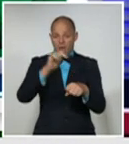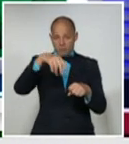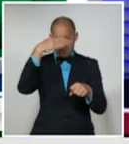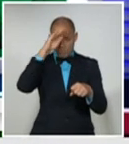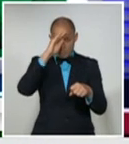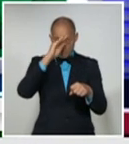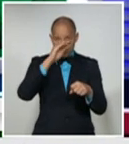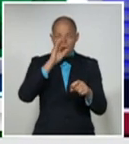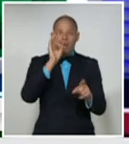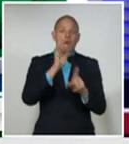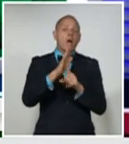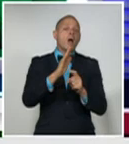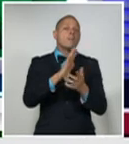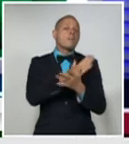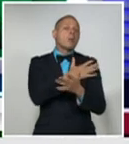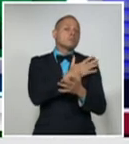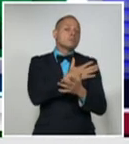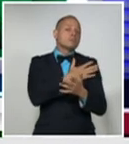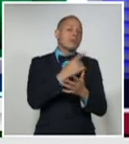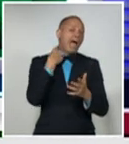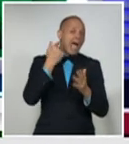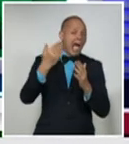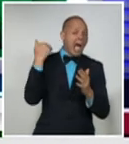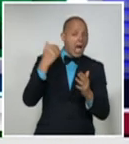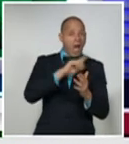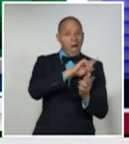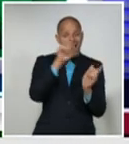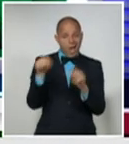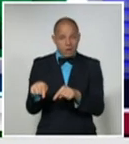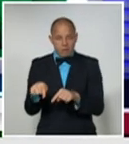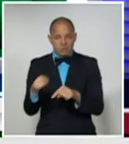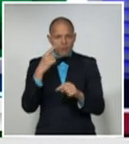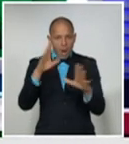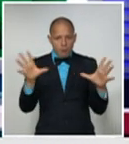del sexo masculino, pues también es superior.